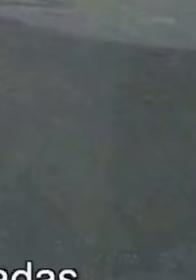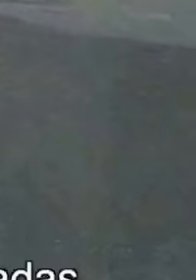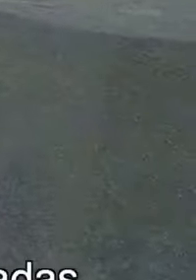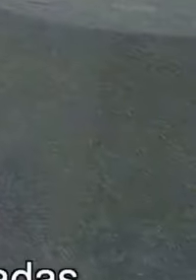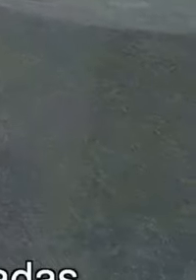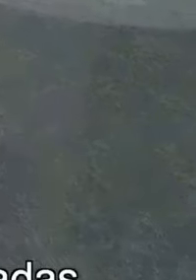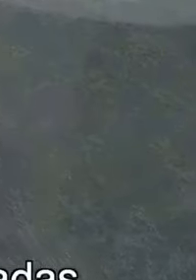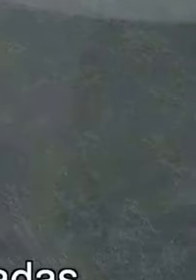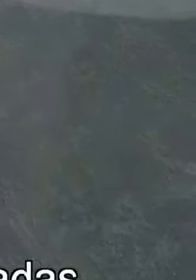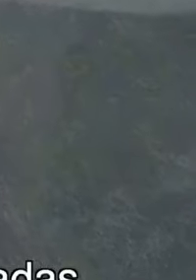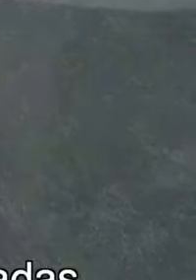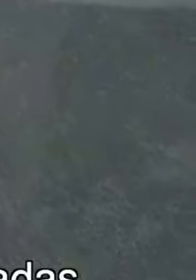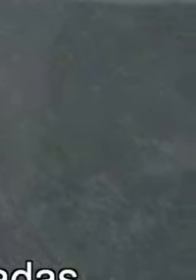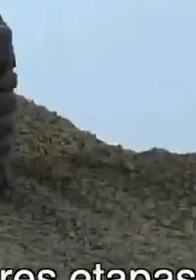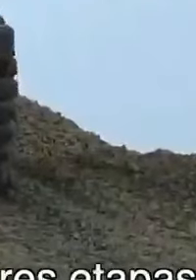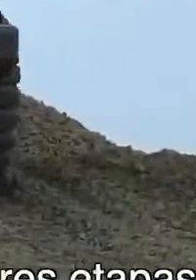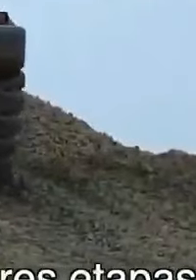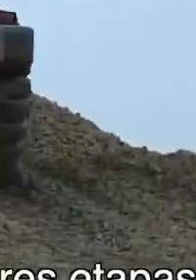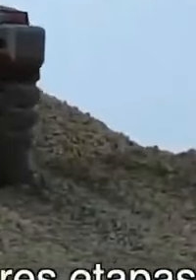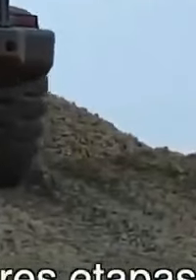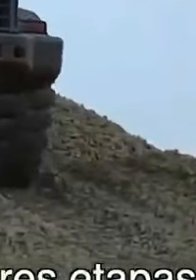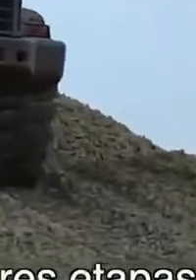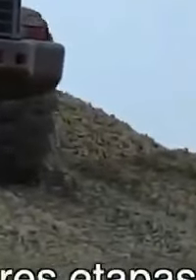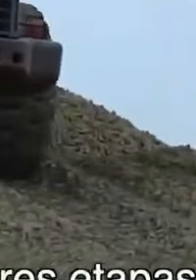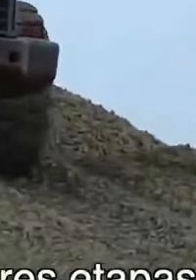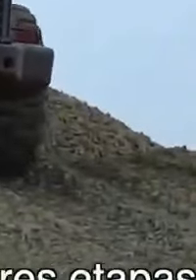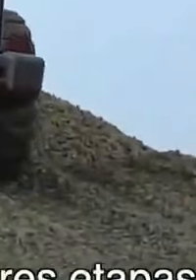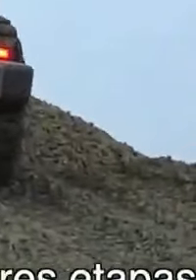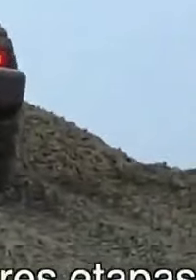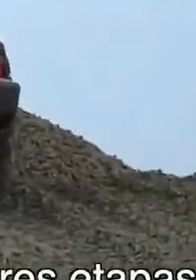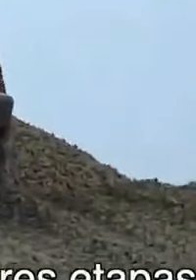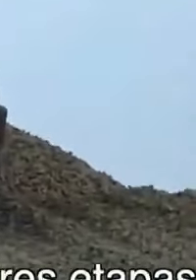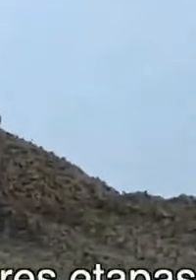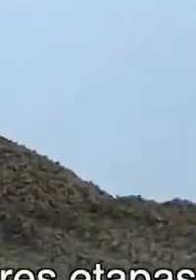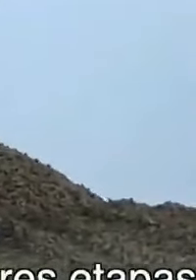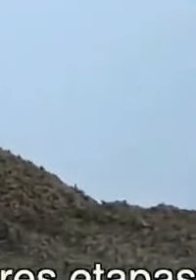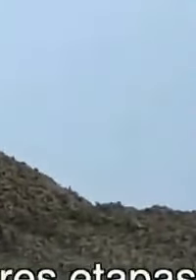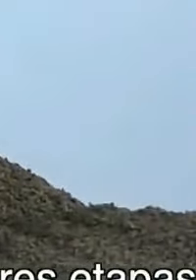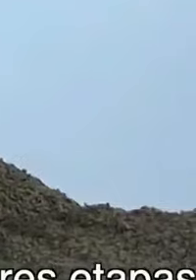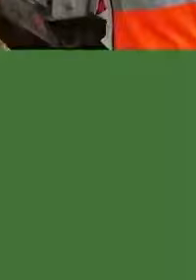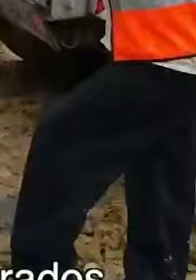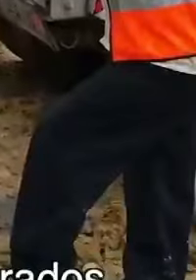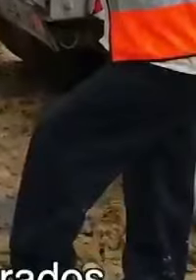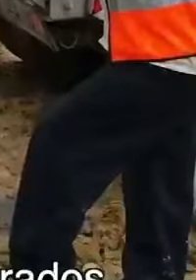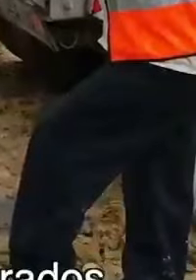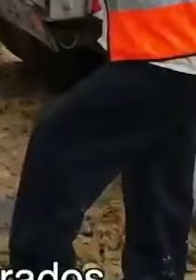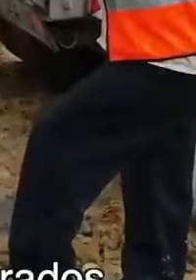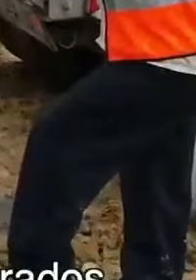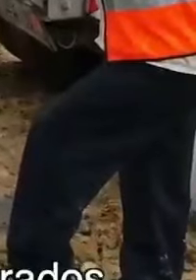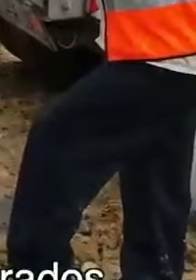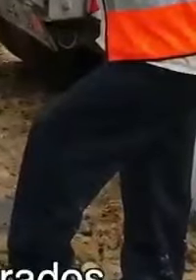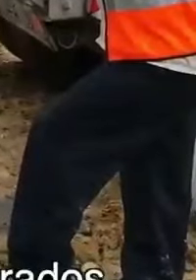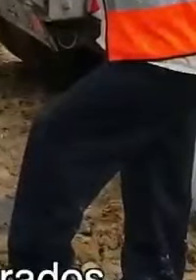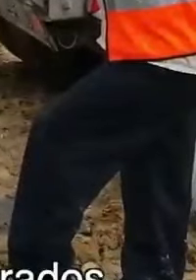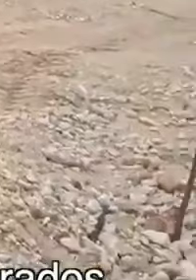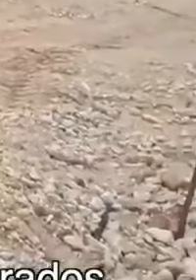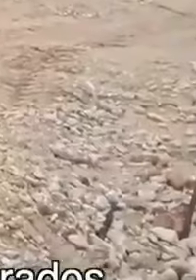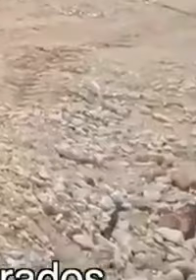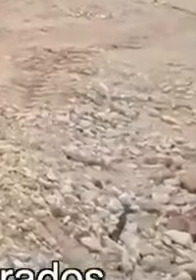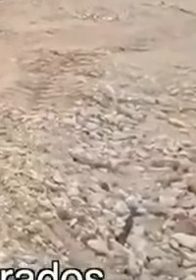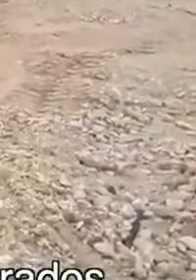con 147.000 toneladas que serán distribuidas a lo largo del tramo en tres etapas. Ya son más de